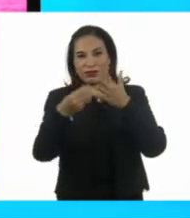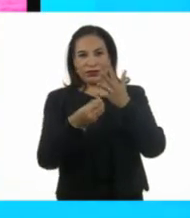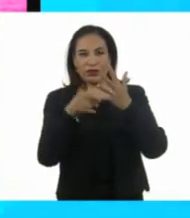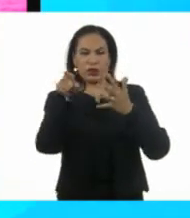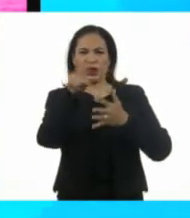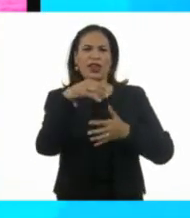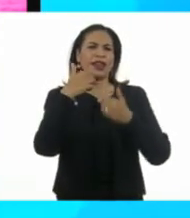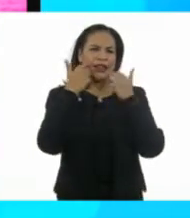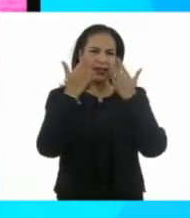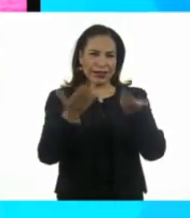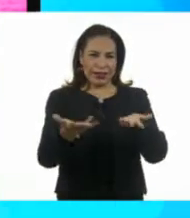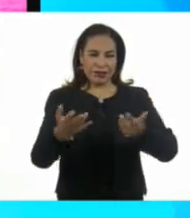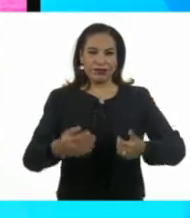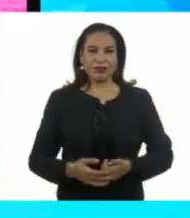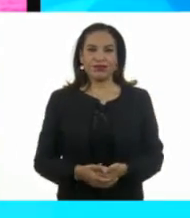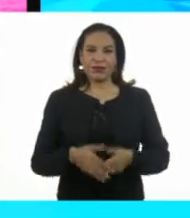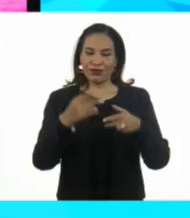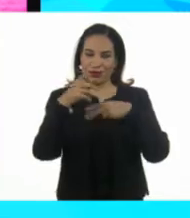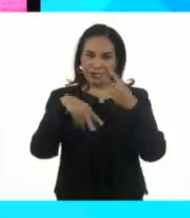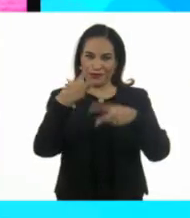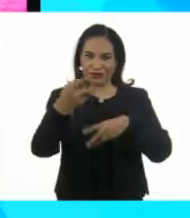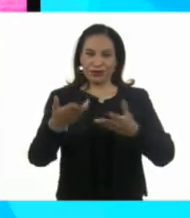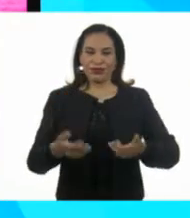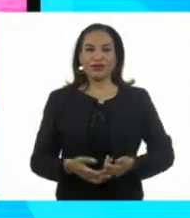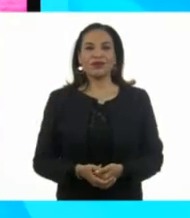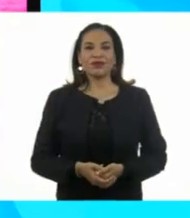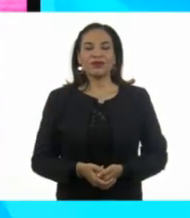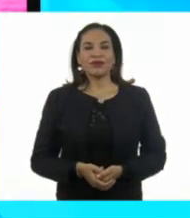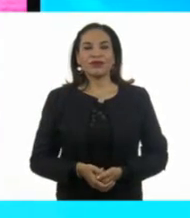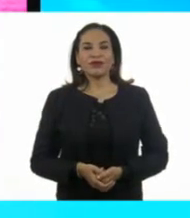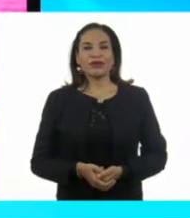quien quiera. Vamos.